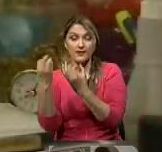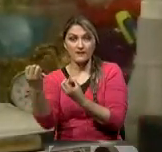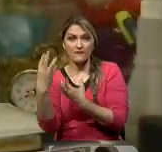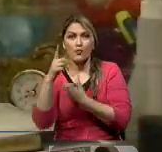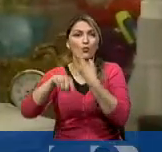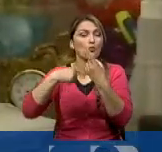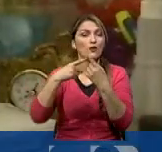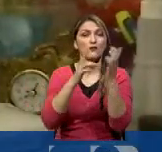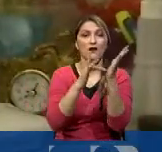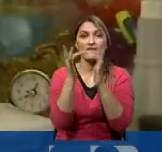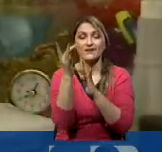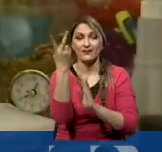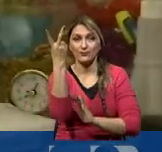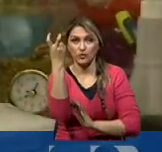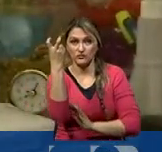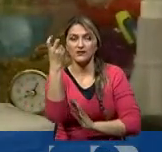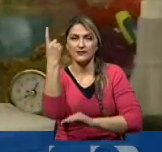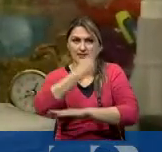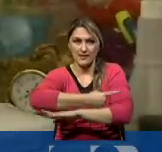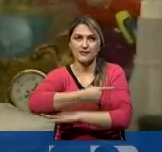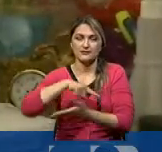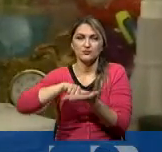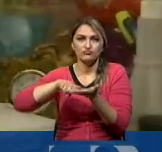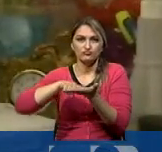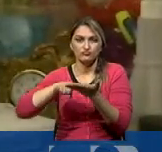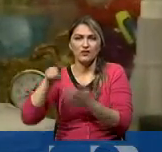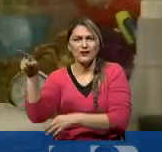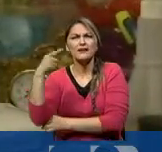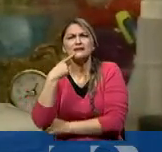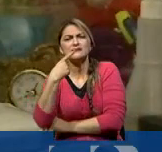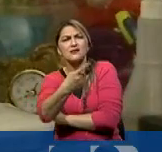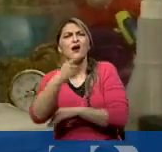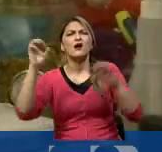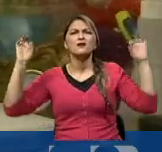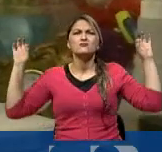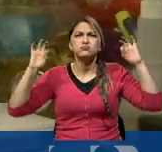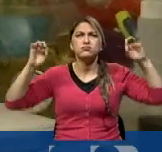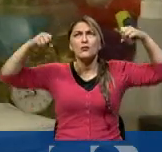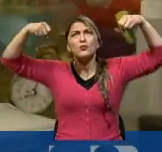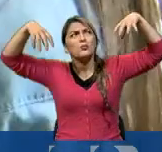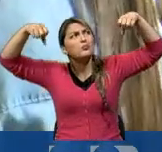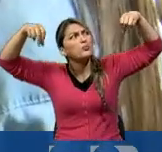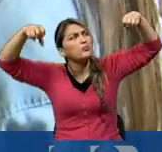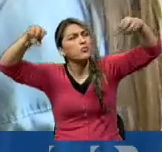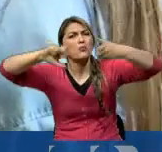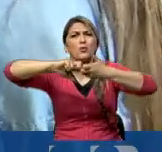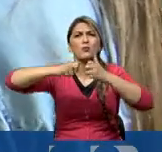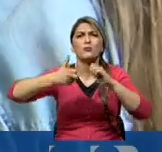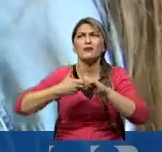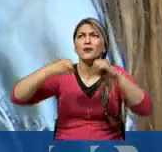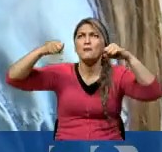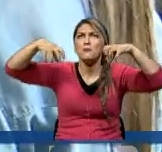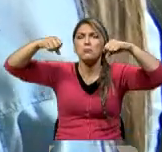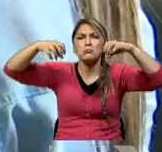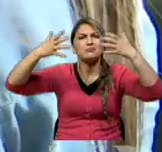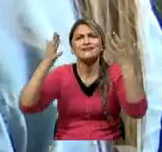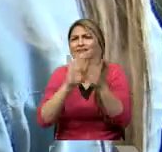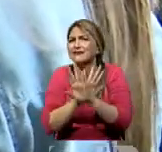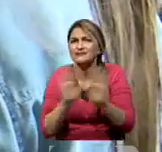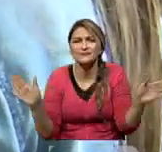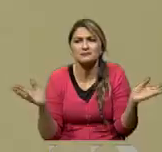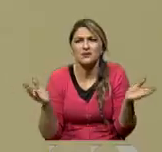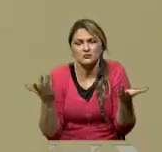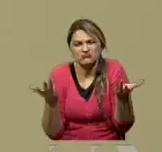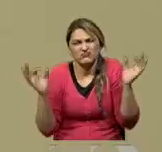12 de abril en la dirección distrital. Únicamente se menciona fallos eléctricos en la luminaria y toma corrientes. Huachamín dio a conocer además que